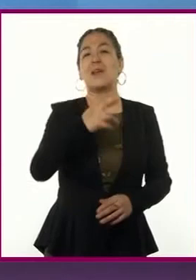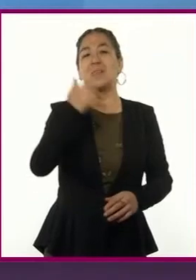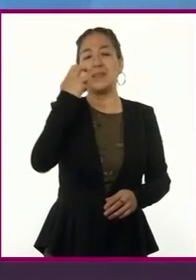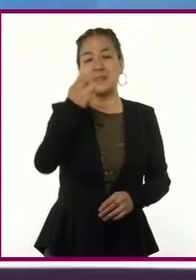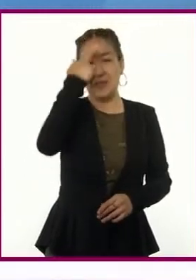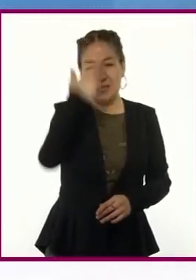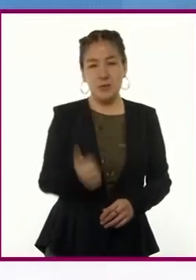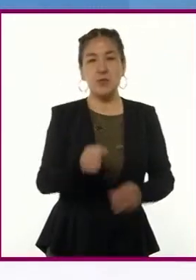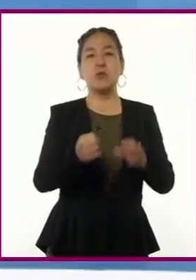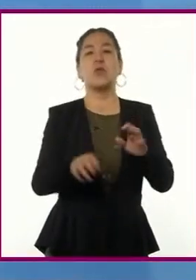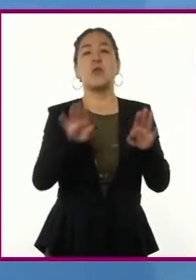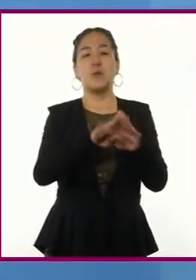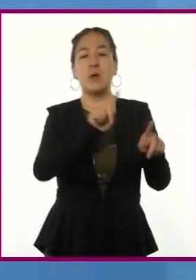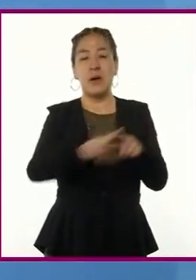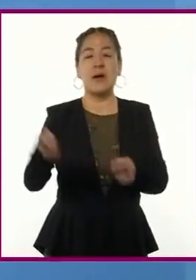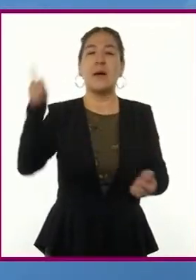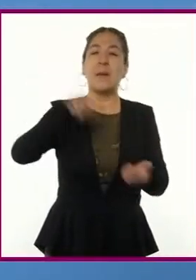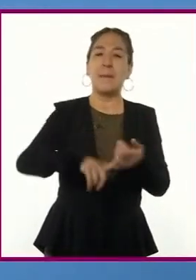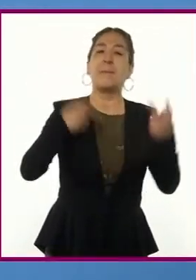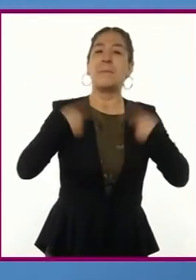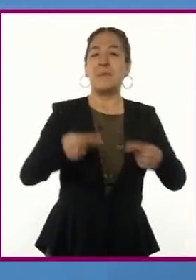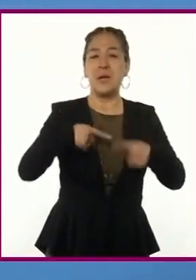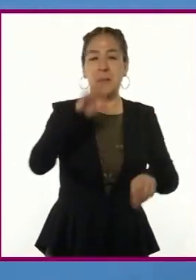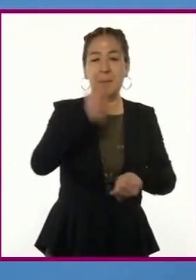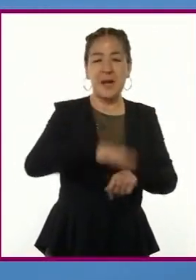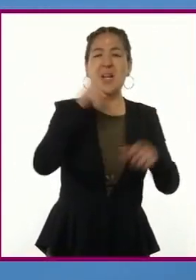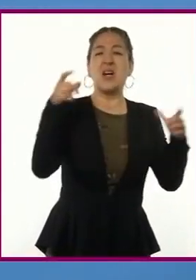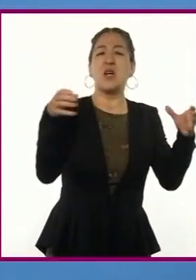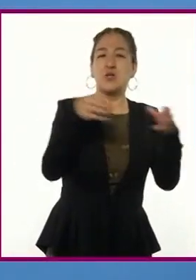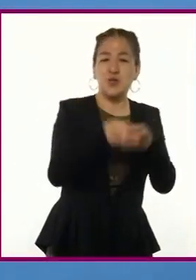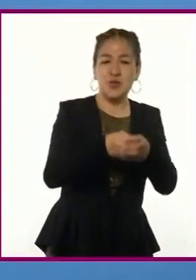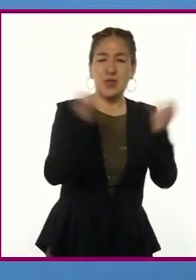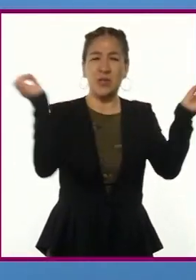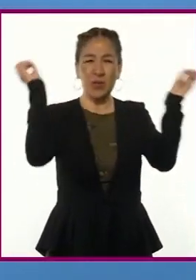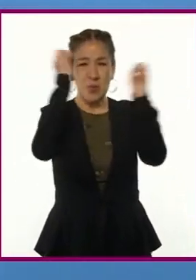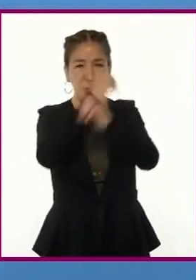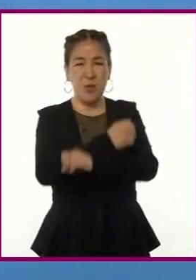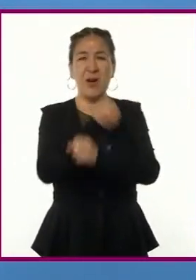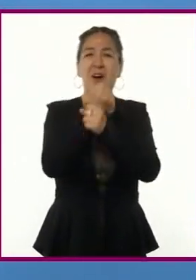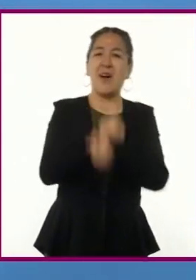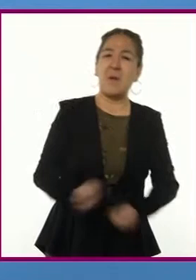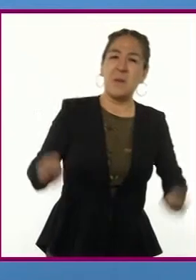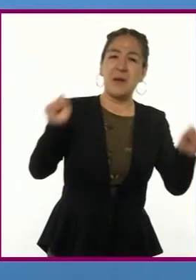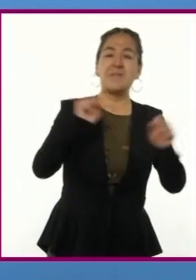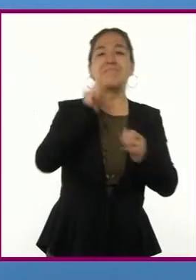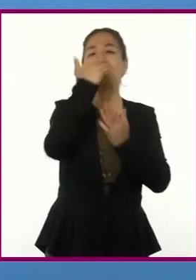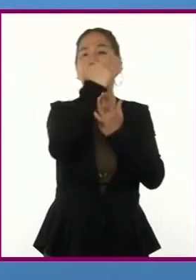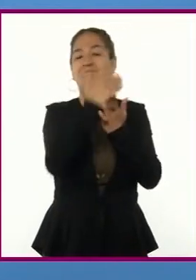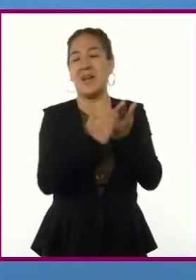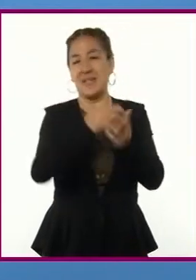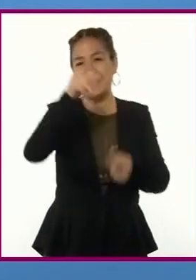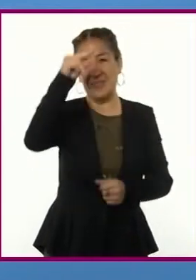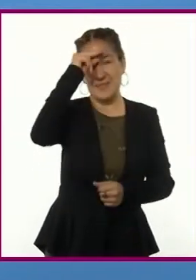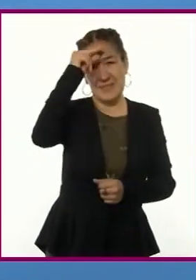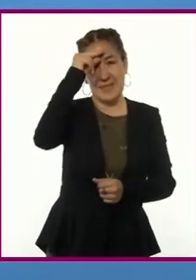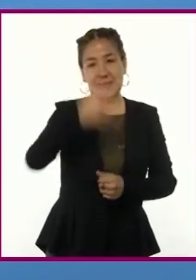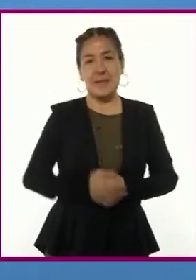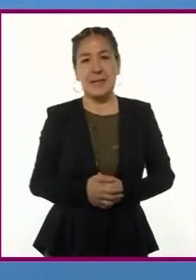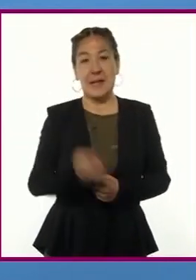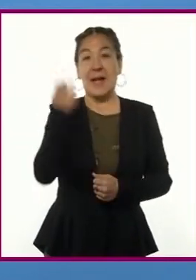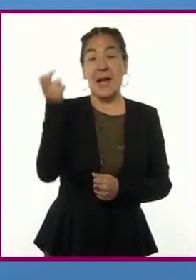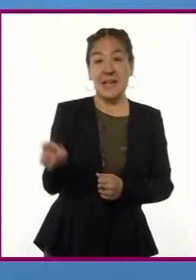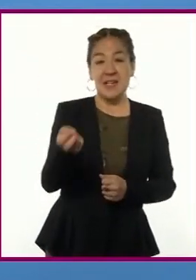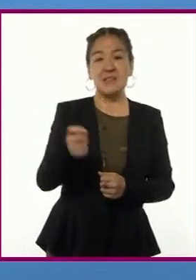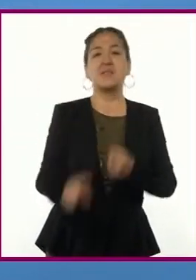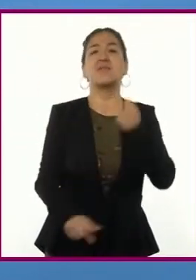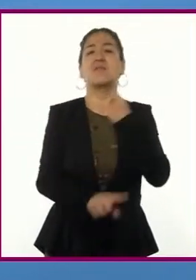mamíferos y sus habitantes eran más pequeños, oscuros, perezosos y menos inteligentes. Estos argumentos provocaron